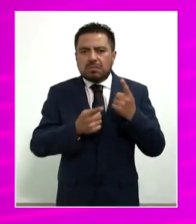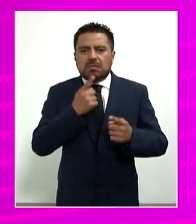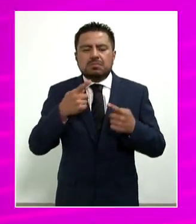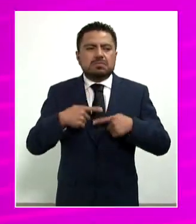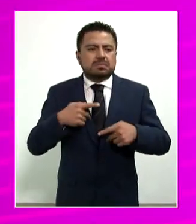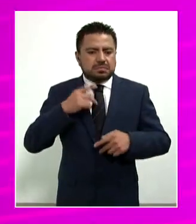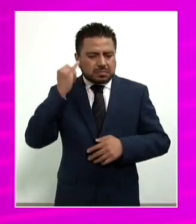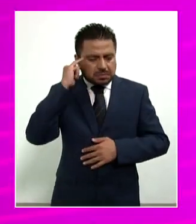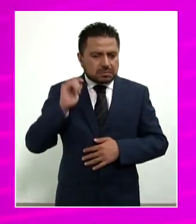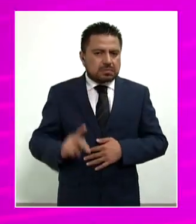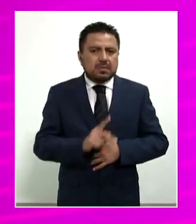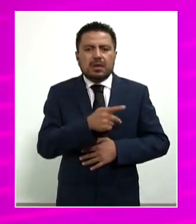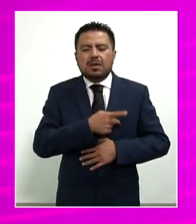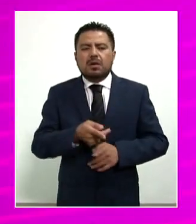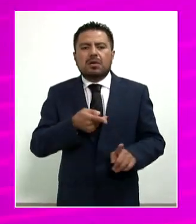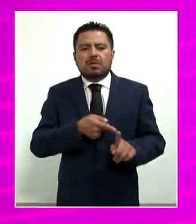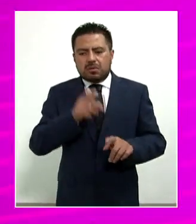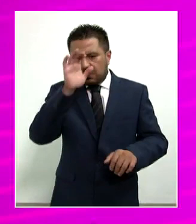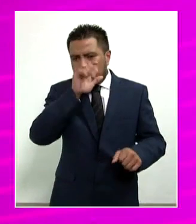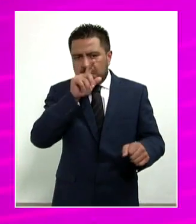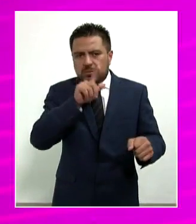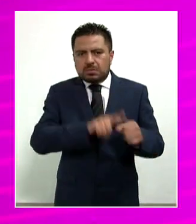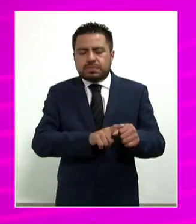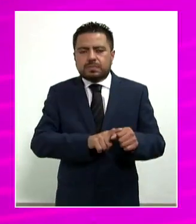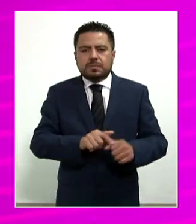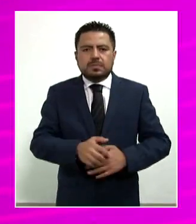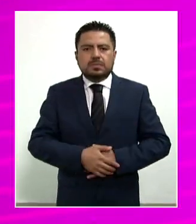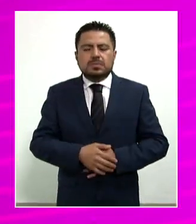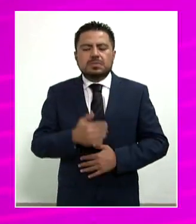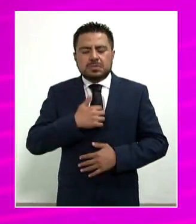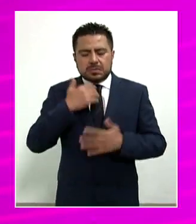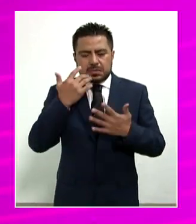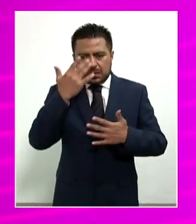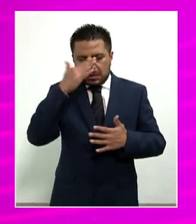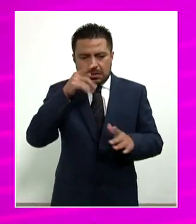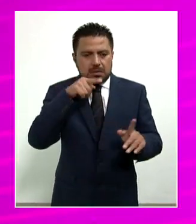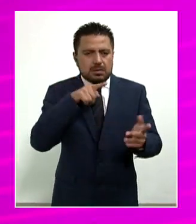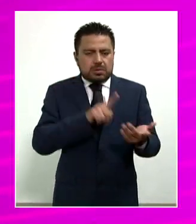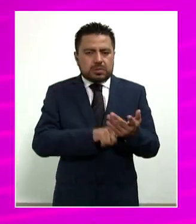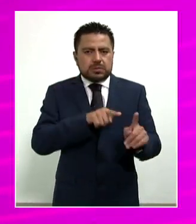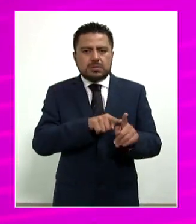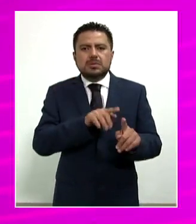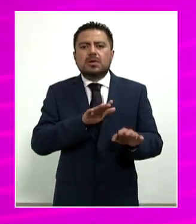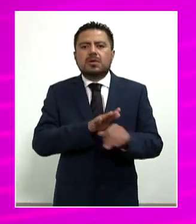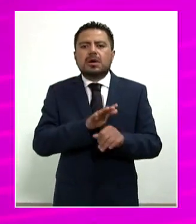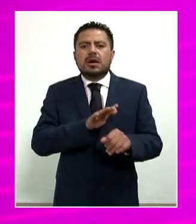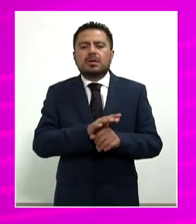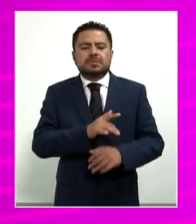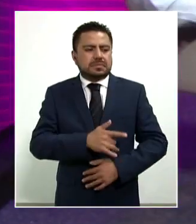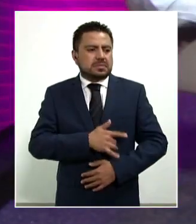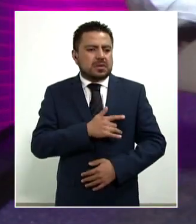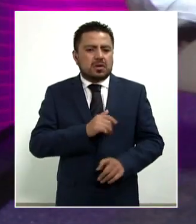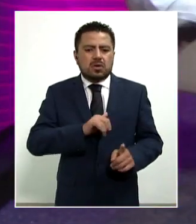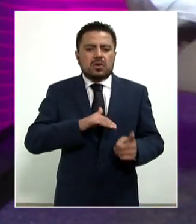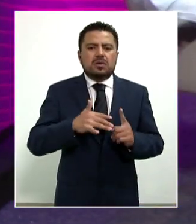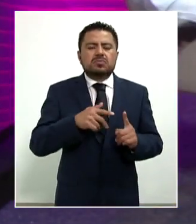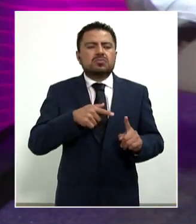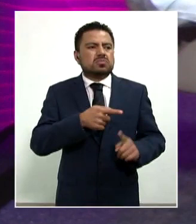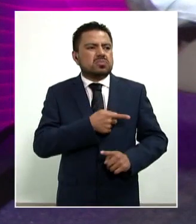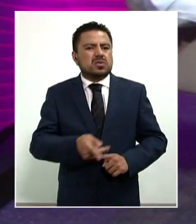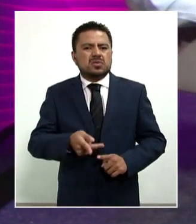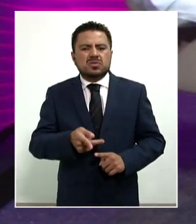personas indígenas son pobres por su cultura. Yo quisiera saber, Magdalena, ¿cuáles son los prejuicios en torno a la